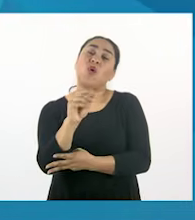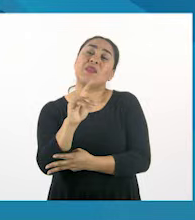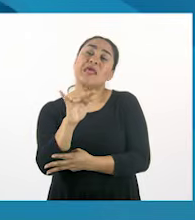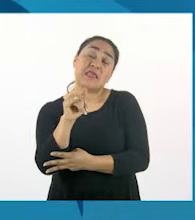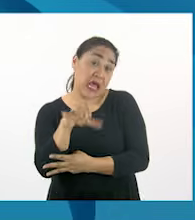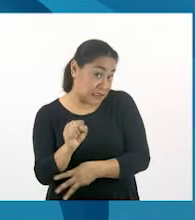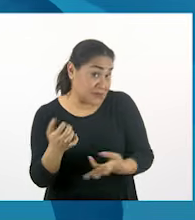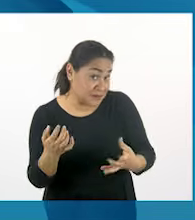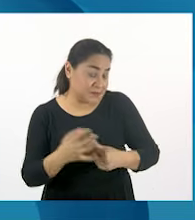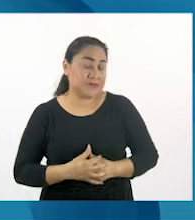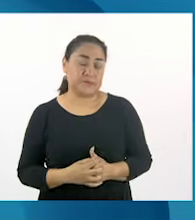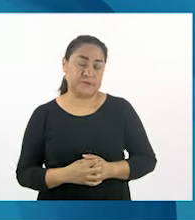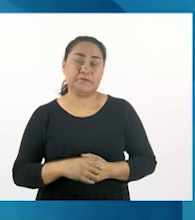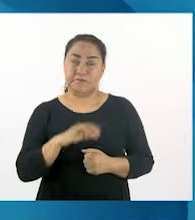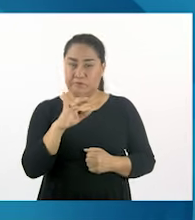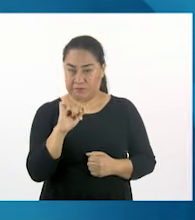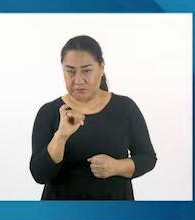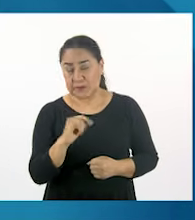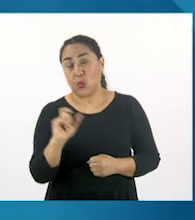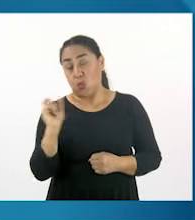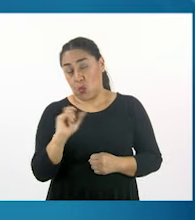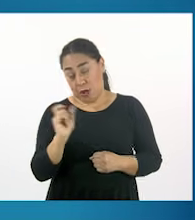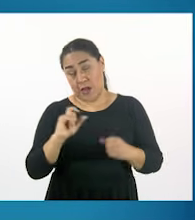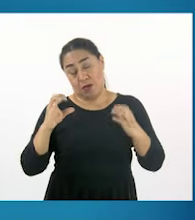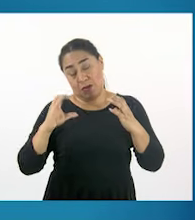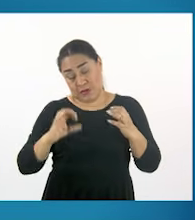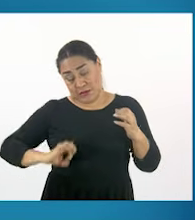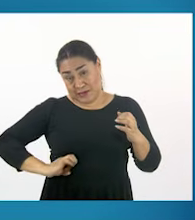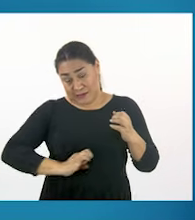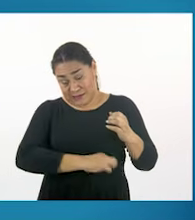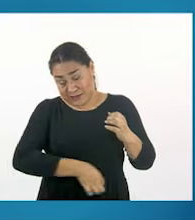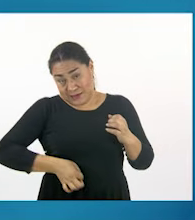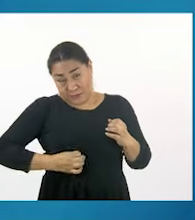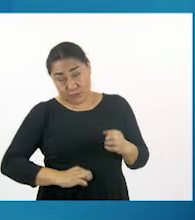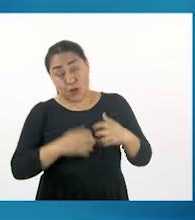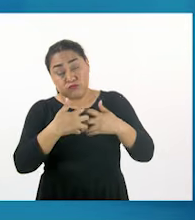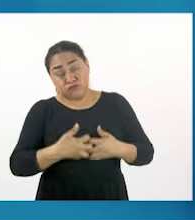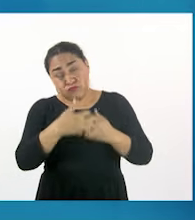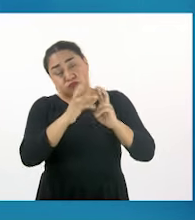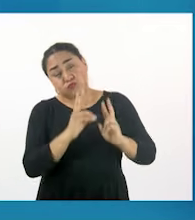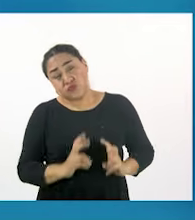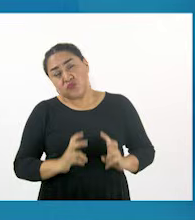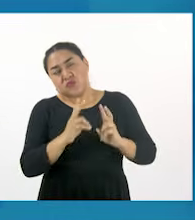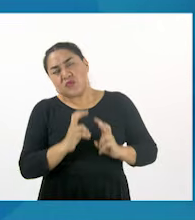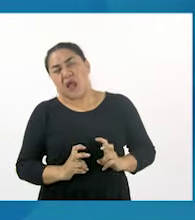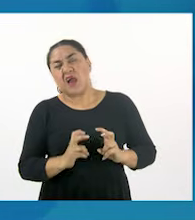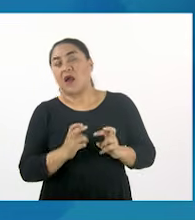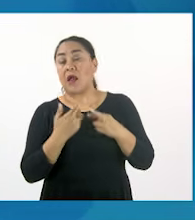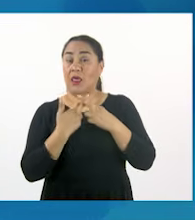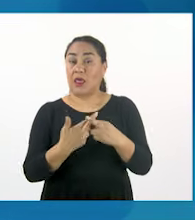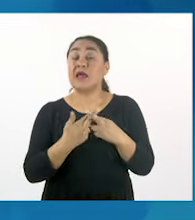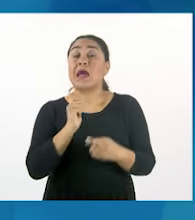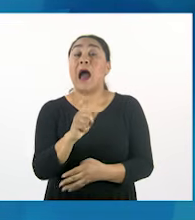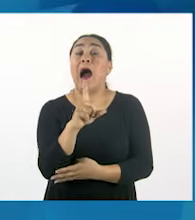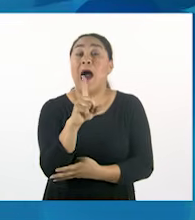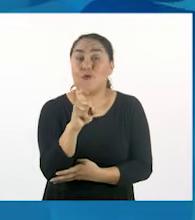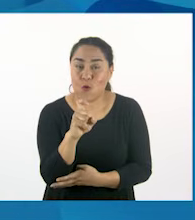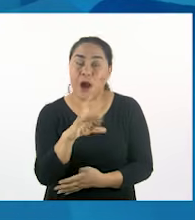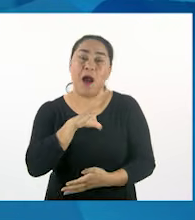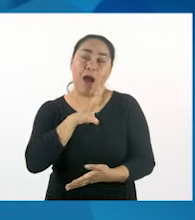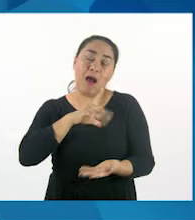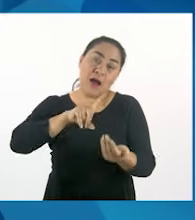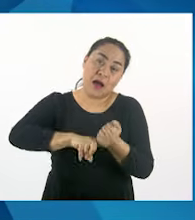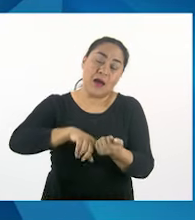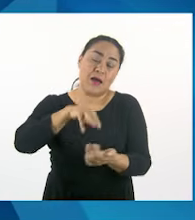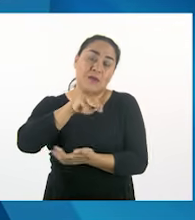La mayoría del material que se absorbe a través del intestino delgado es agua, en la que hay minerales